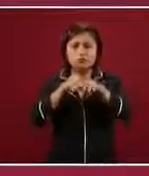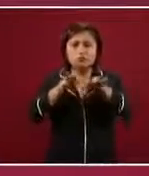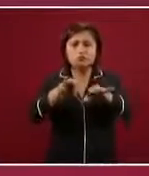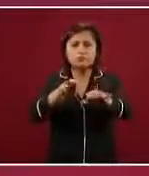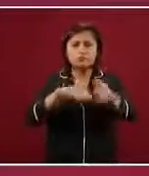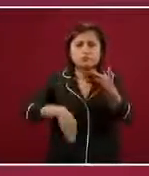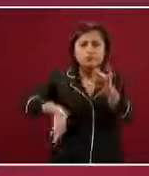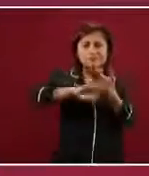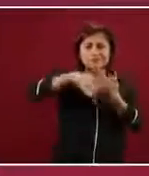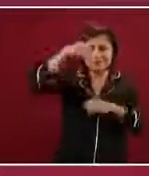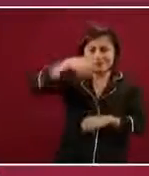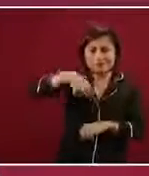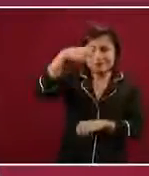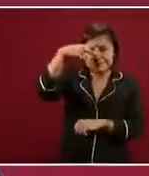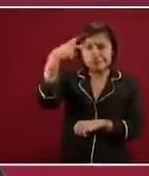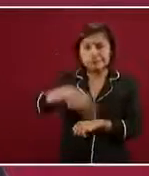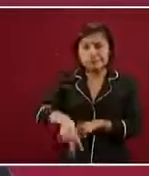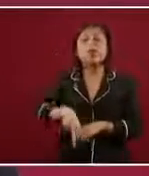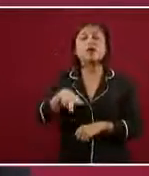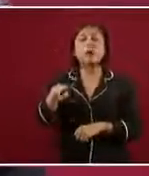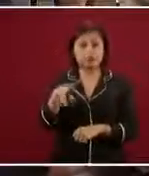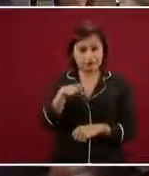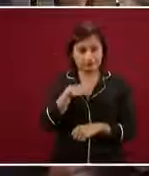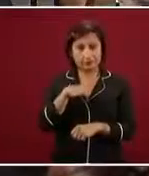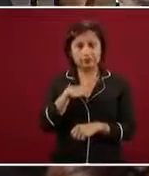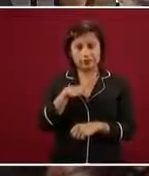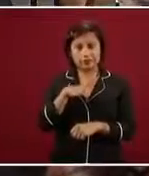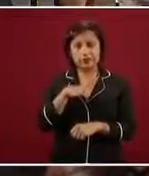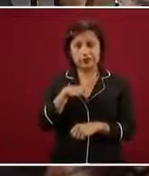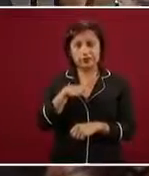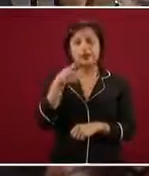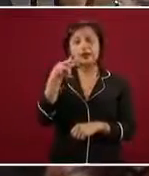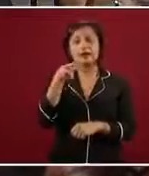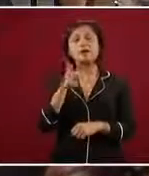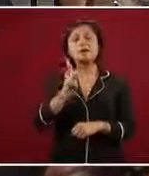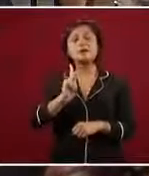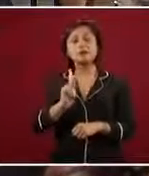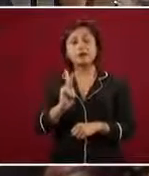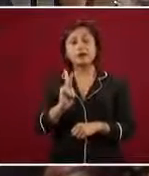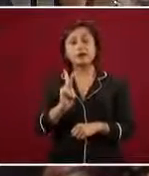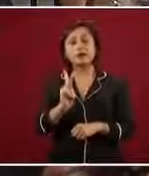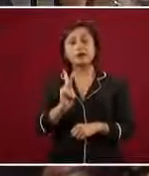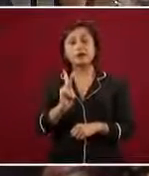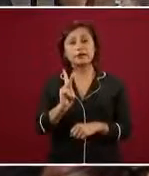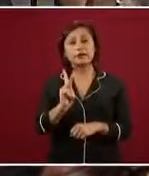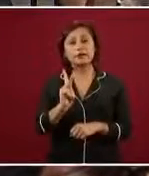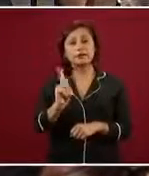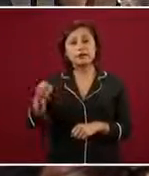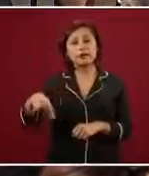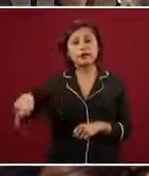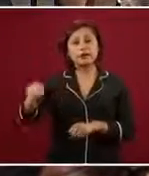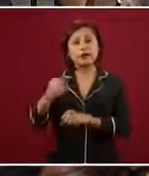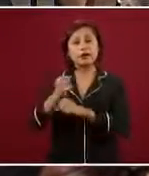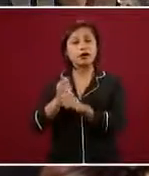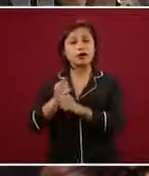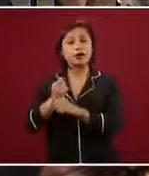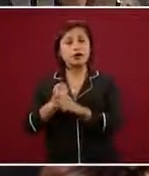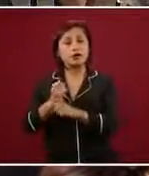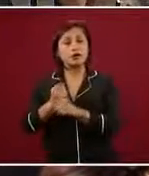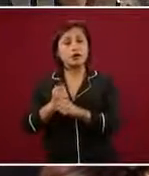existía, pero que no se podía medir si eso